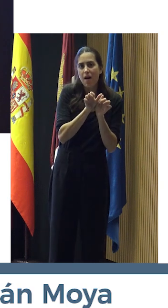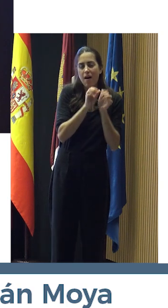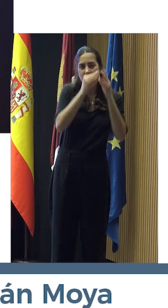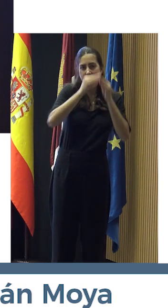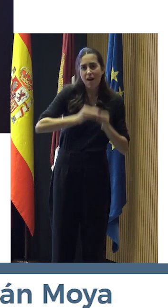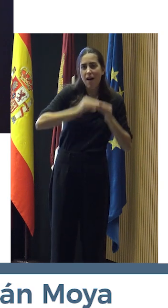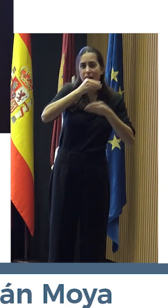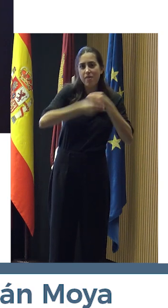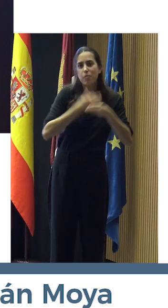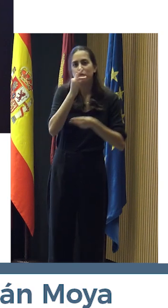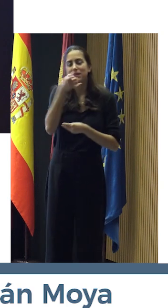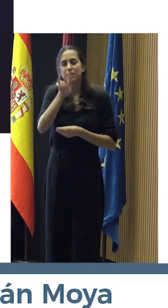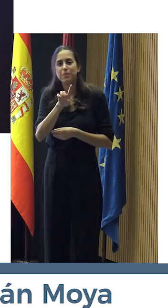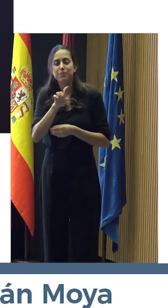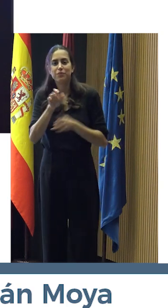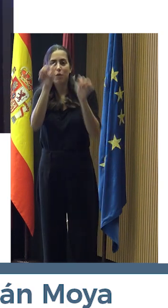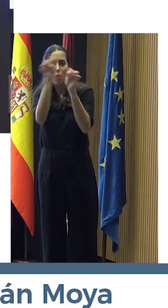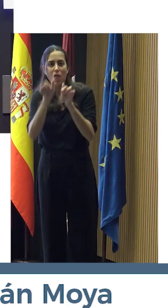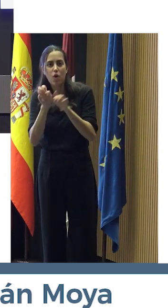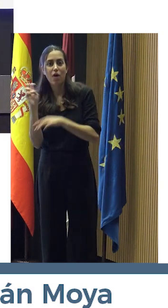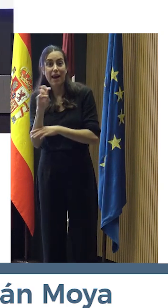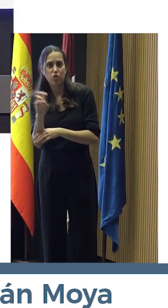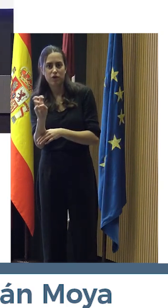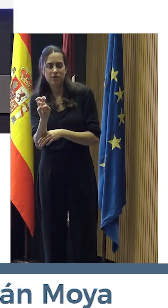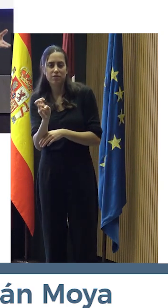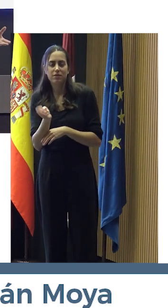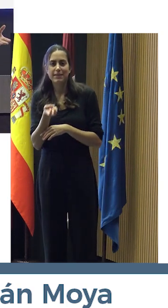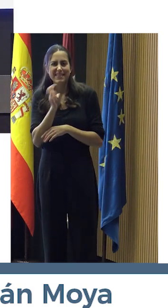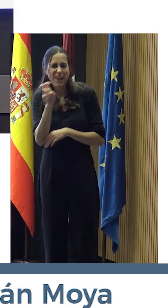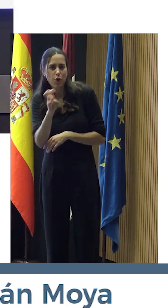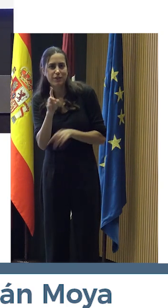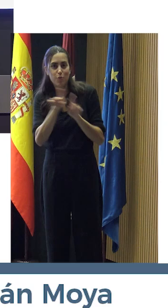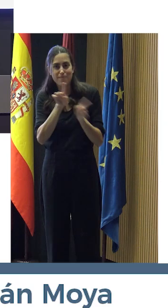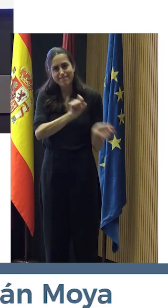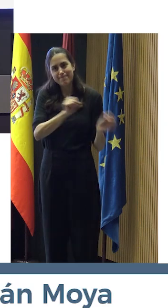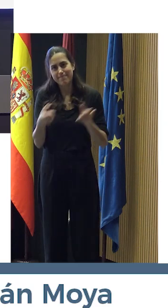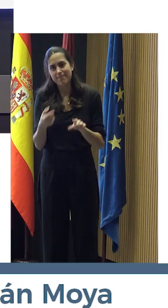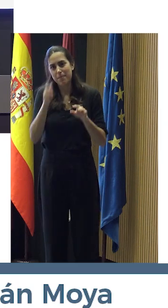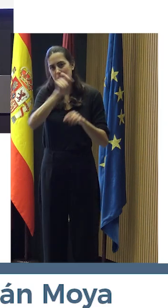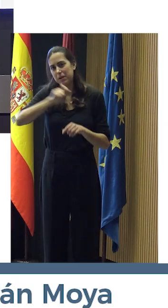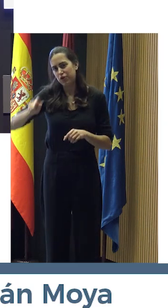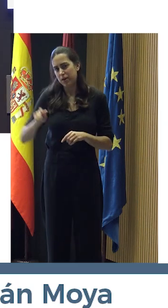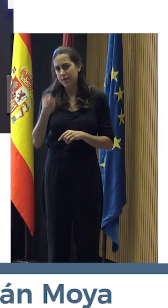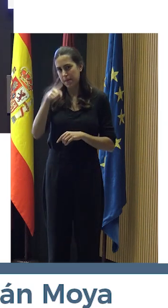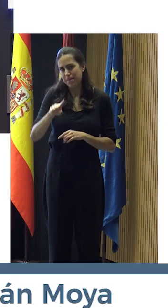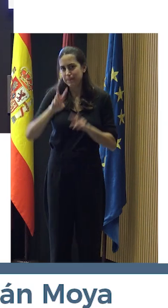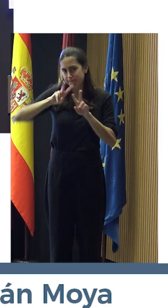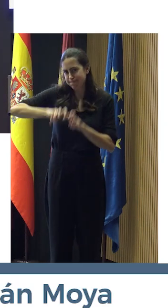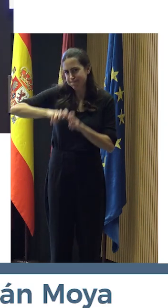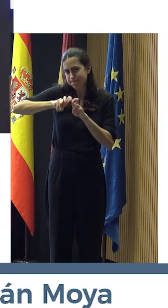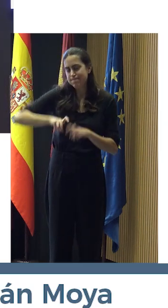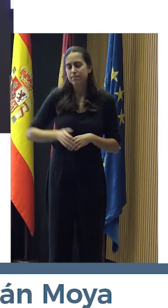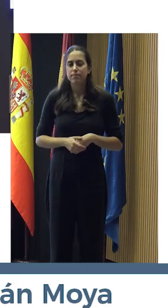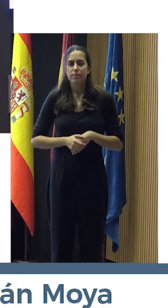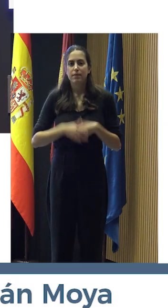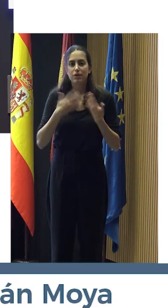y luego también modelos de ratones que puedan también parecerse un poco más a lo que pasa en las personas. Con eso lo que